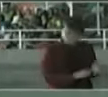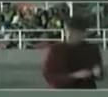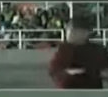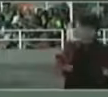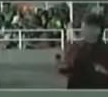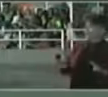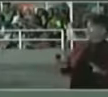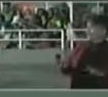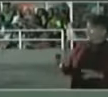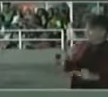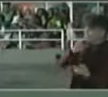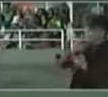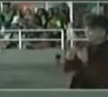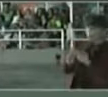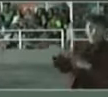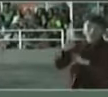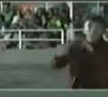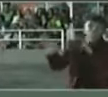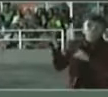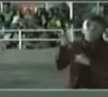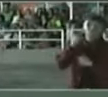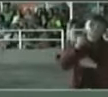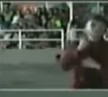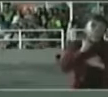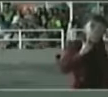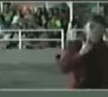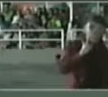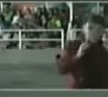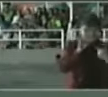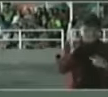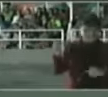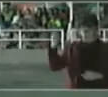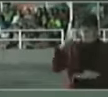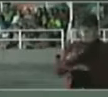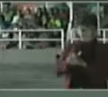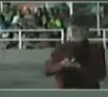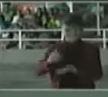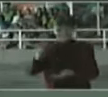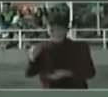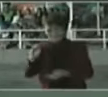ya no solo de oídas, como dijo Job.